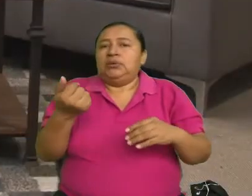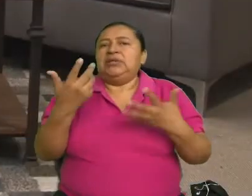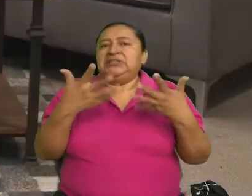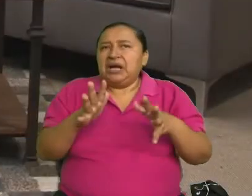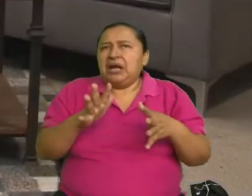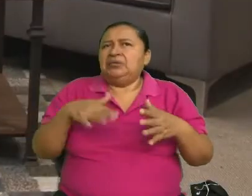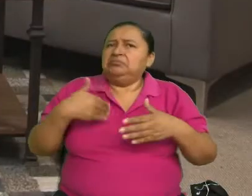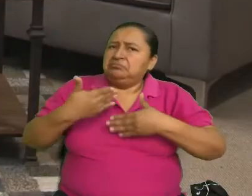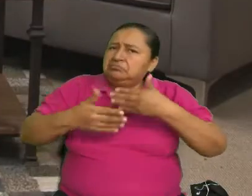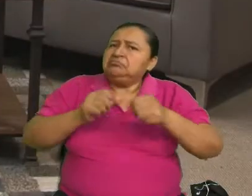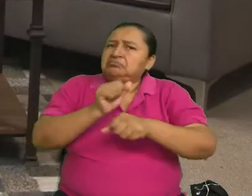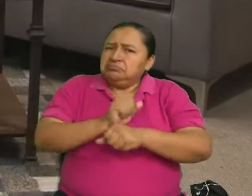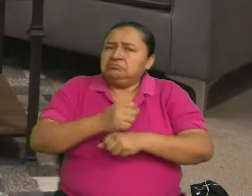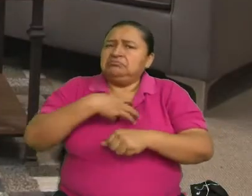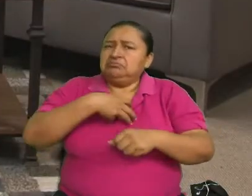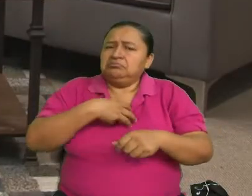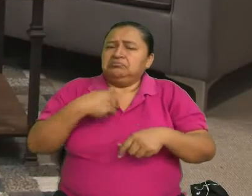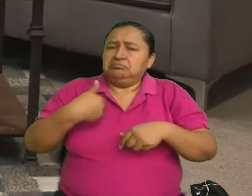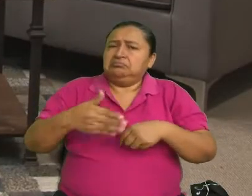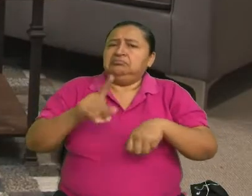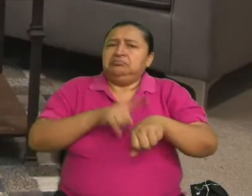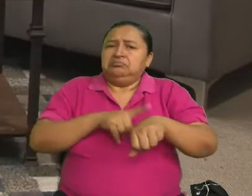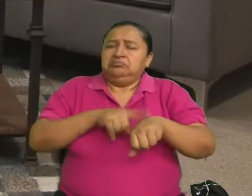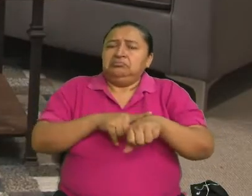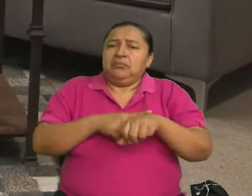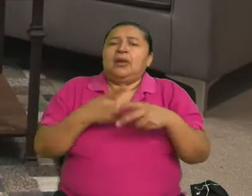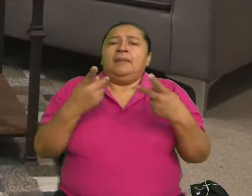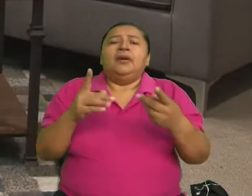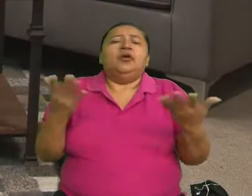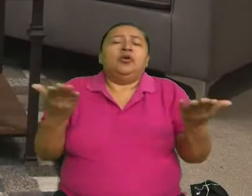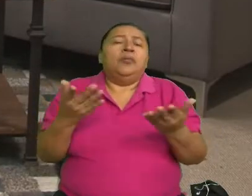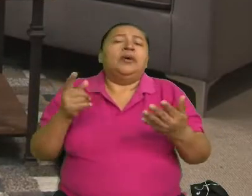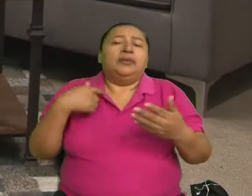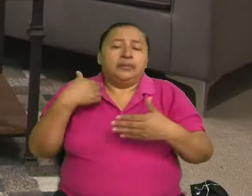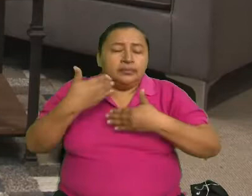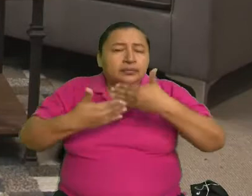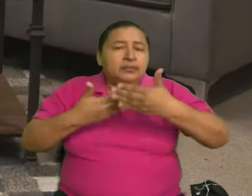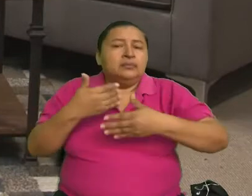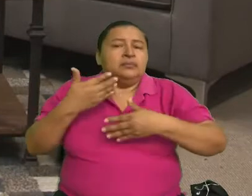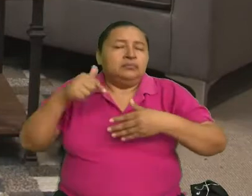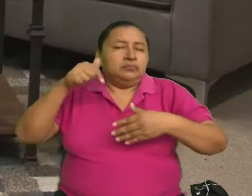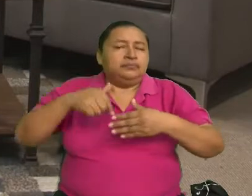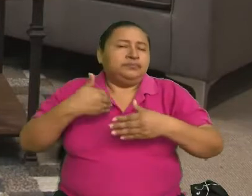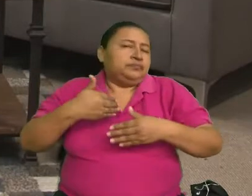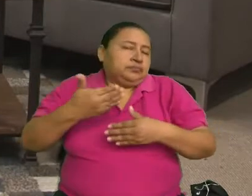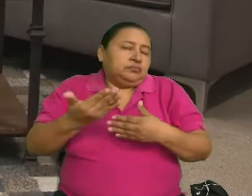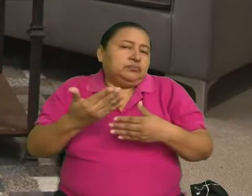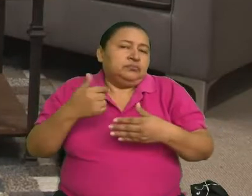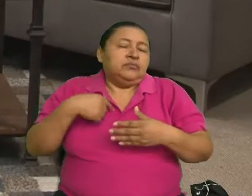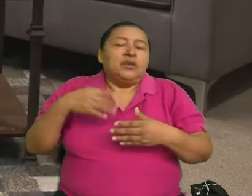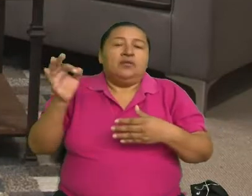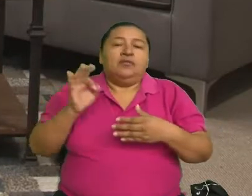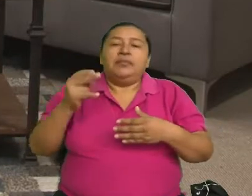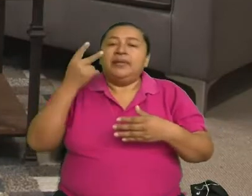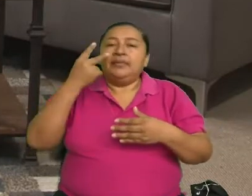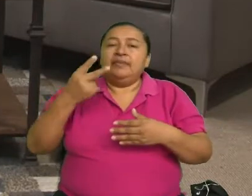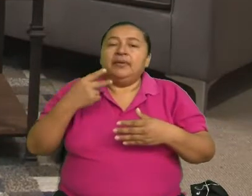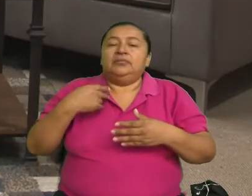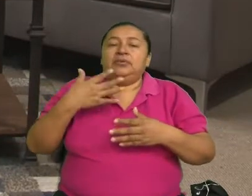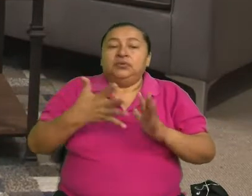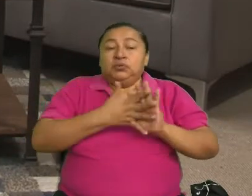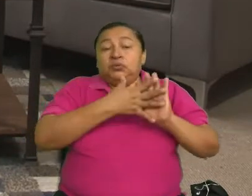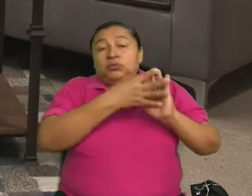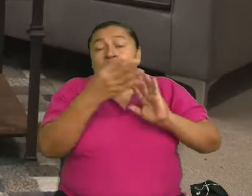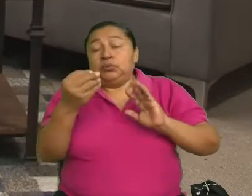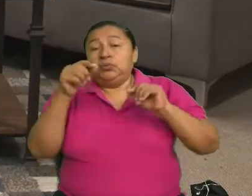el tiempo, ¿no? Entonces, sí. ¿Cómo entendemos y lo que significa ese proceso en la lógica de construcción de una imagen al